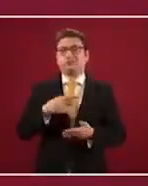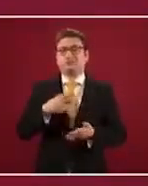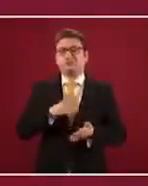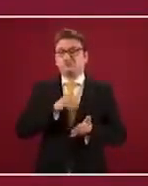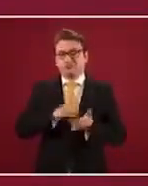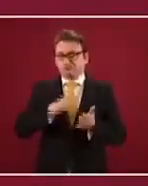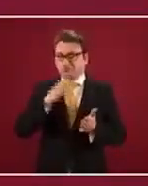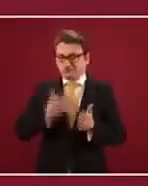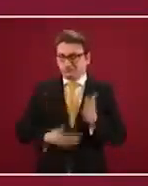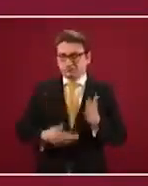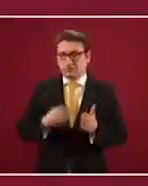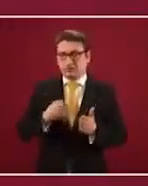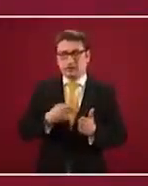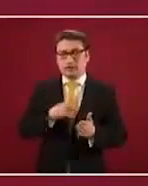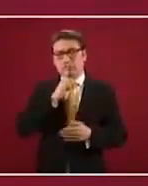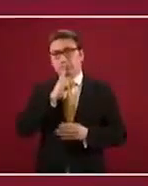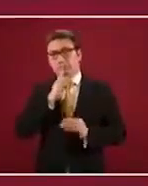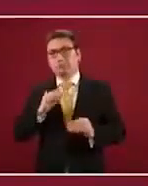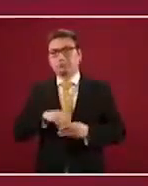no quedarnos con nada,